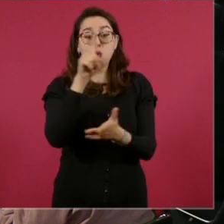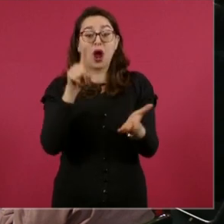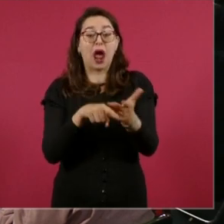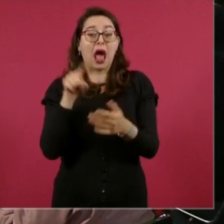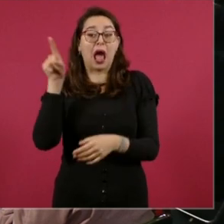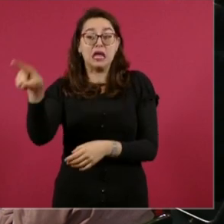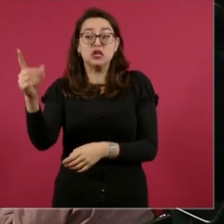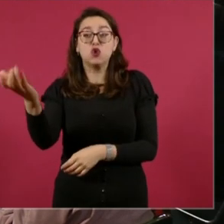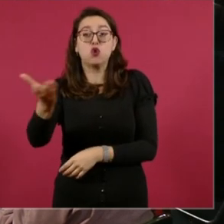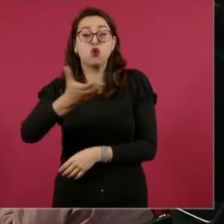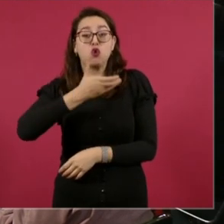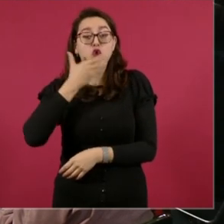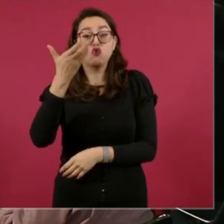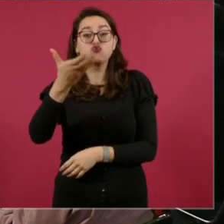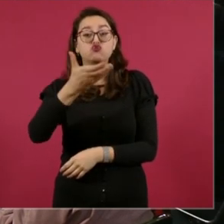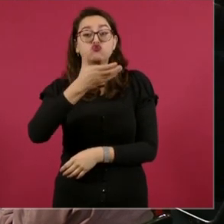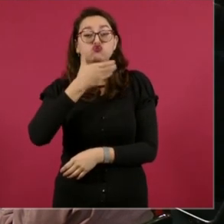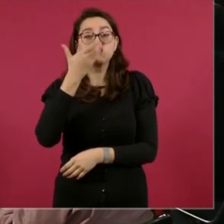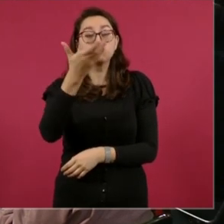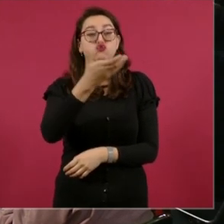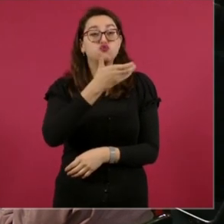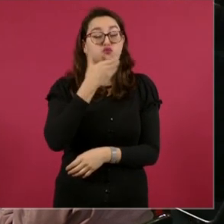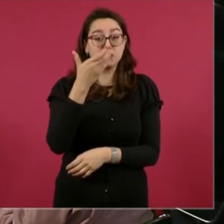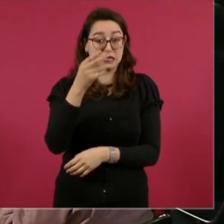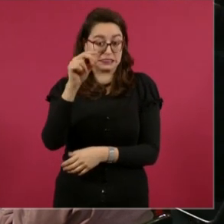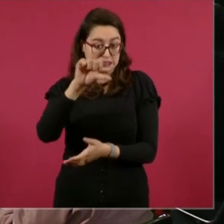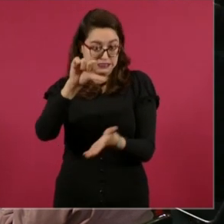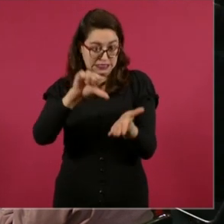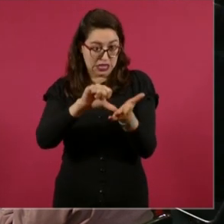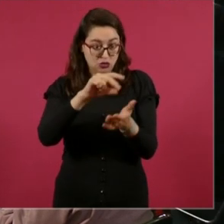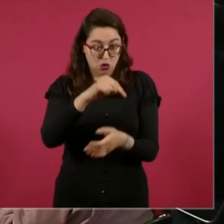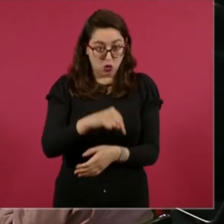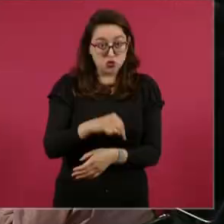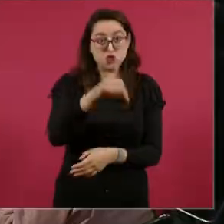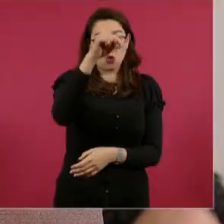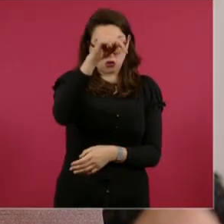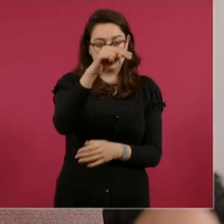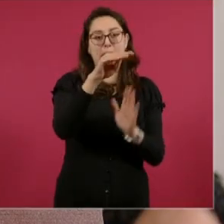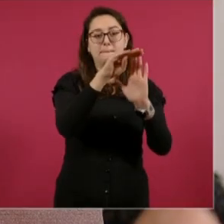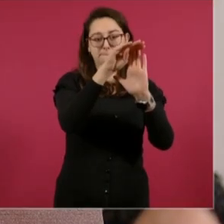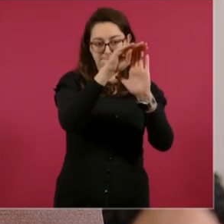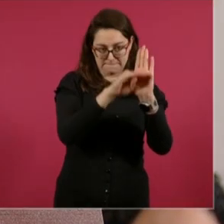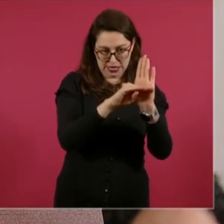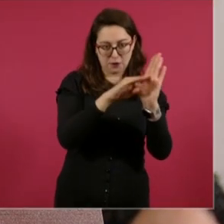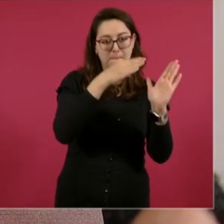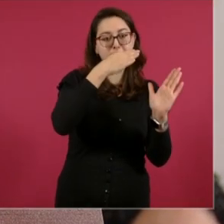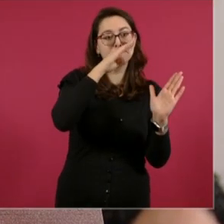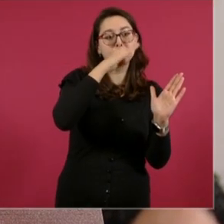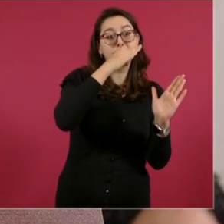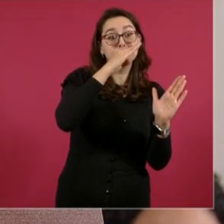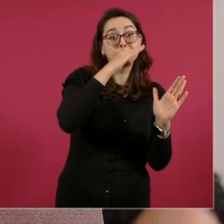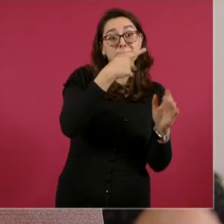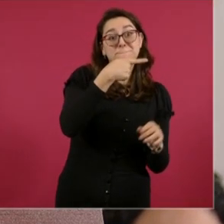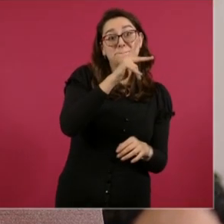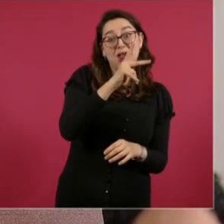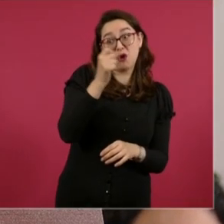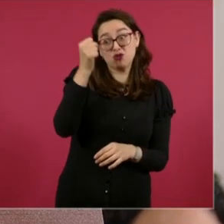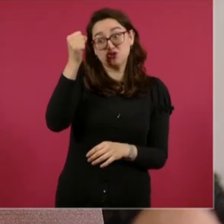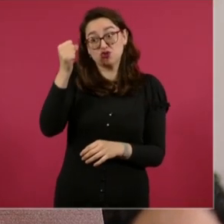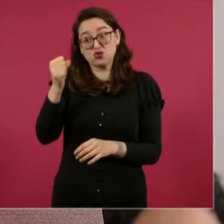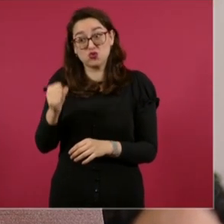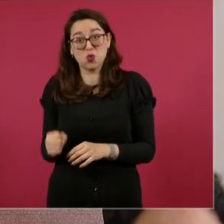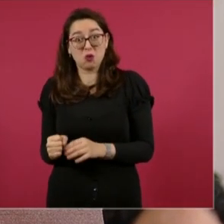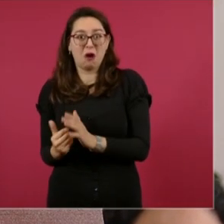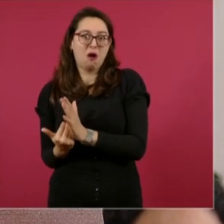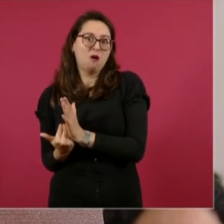siembra maíz, que es el centro norte del país, pero esto se compensó en mucho por el incremento de la producción